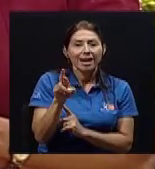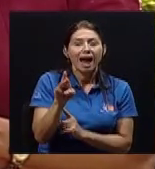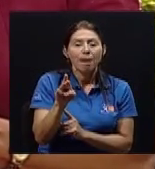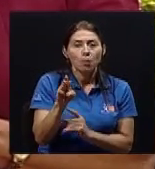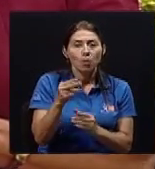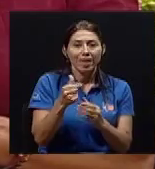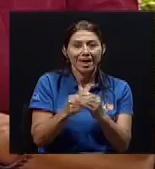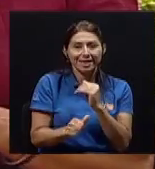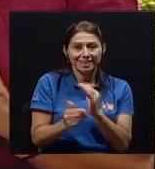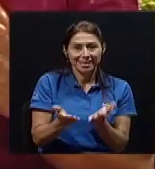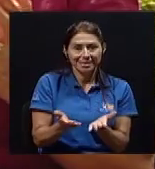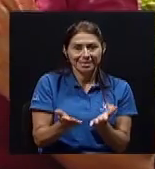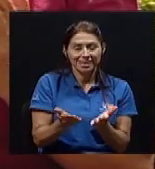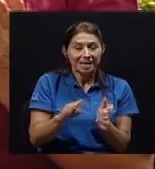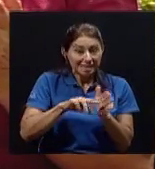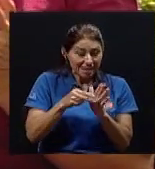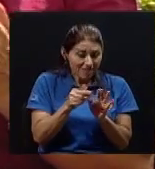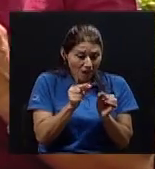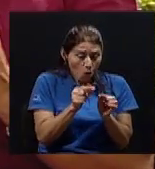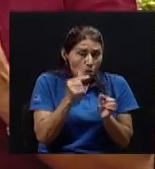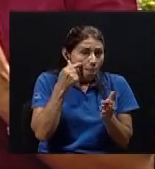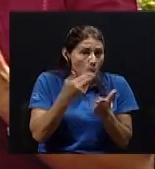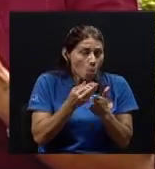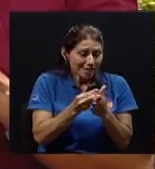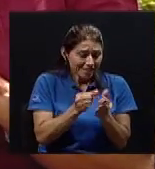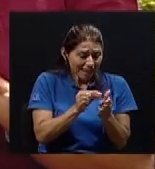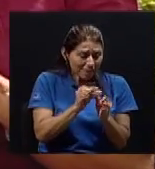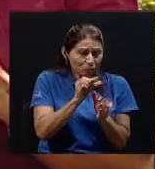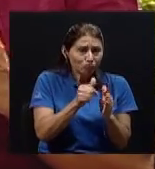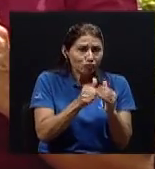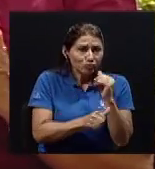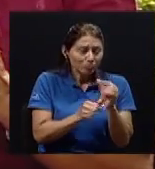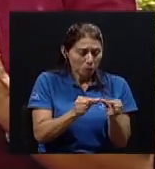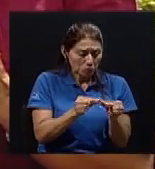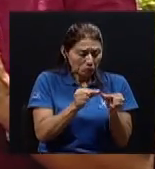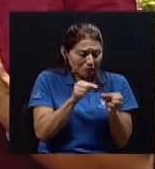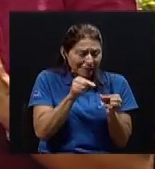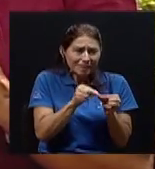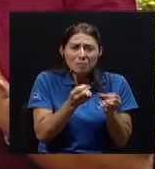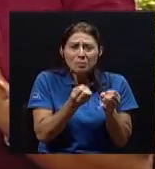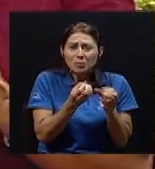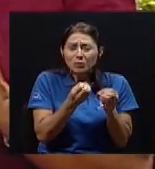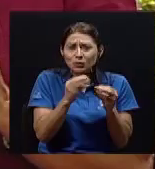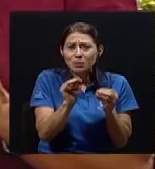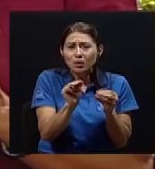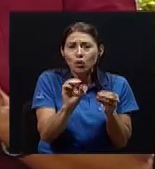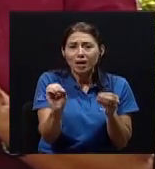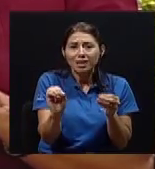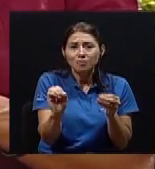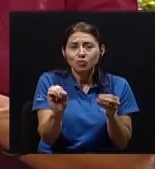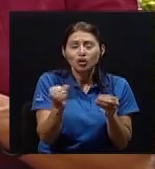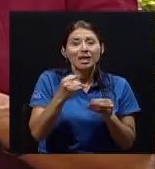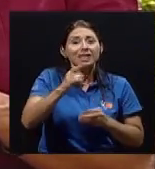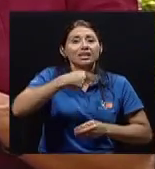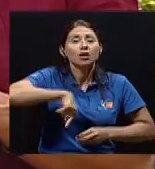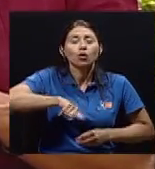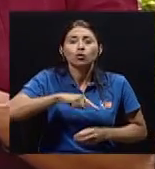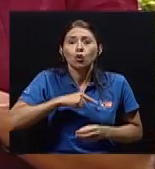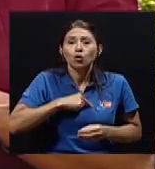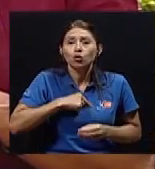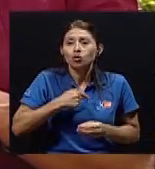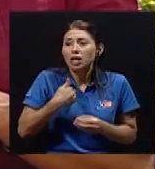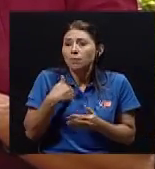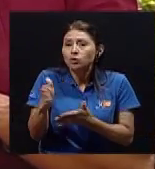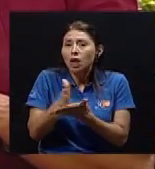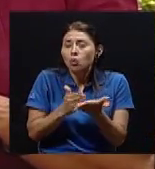Si nosotros tomamos medicamentos como antibióticos, si tenemos una serie de químicos, vamos a alterar esa cantidad